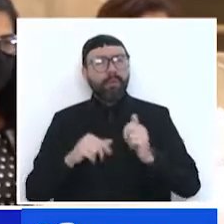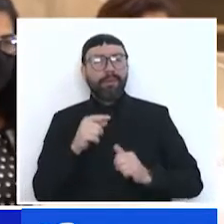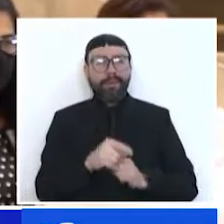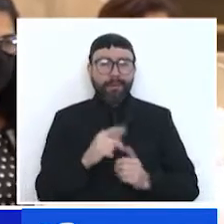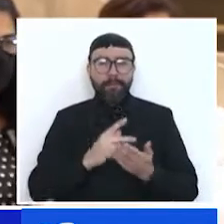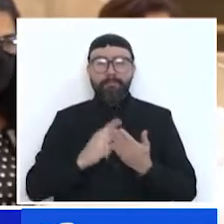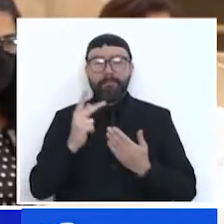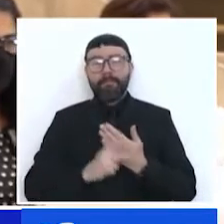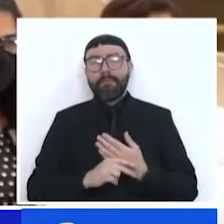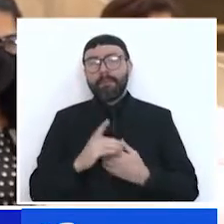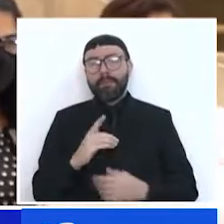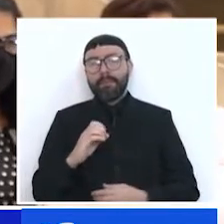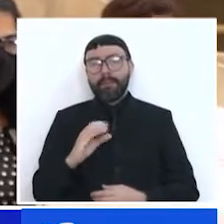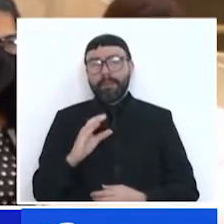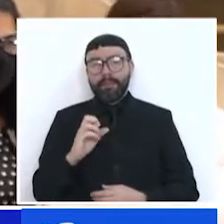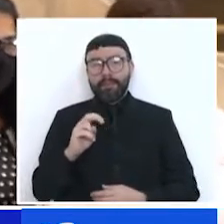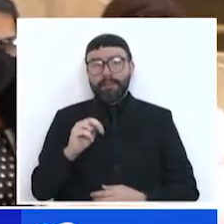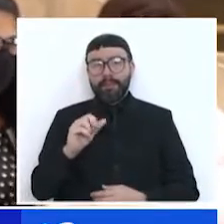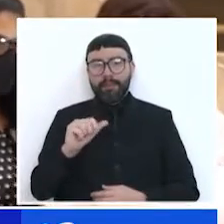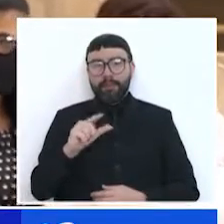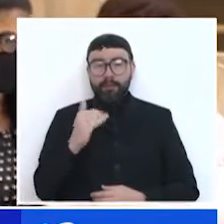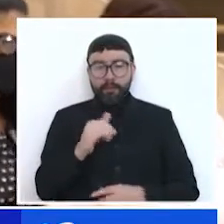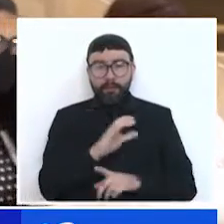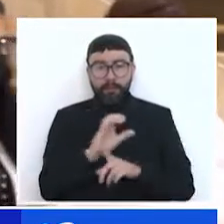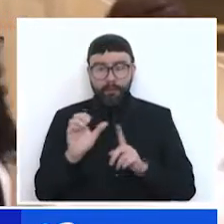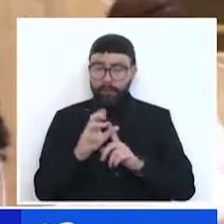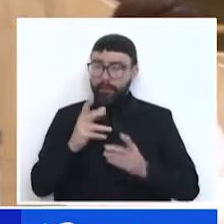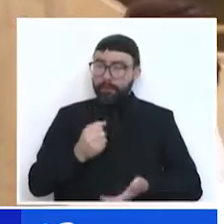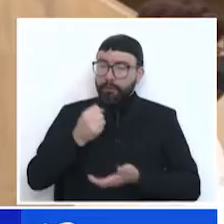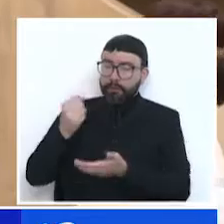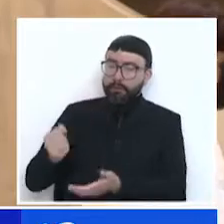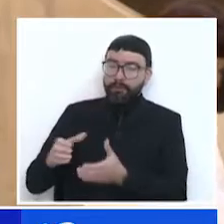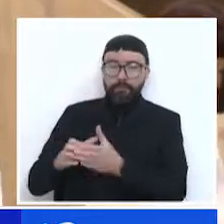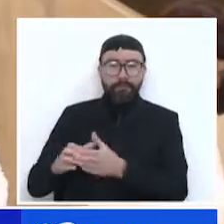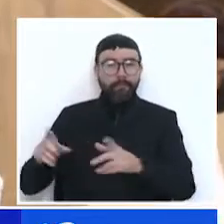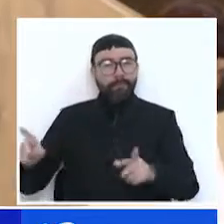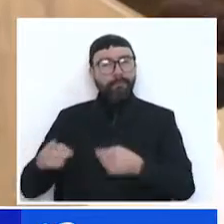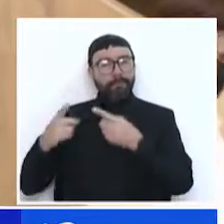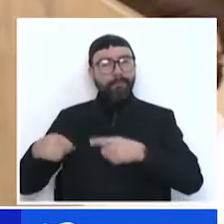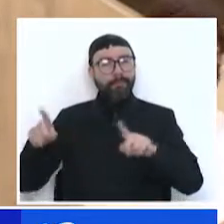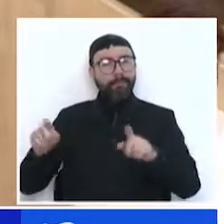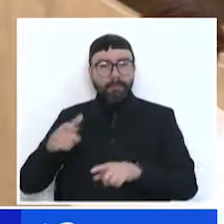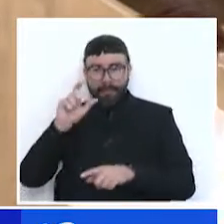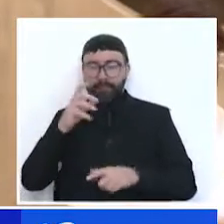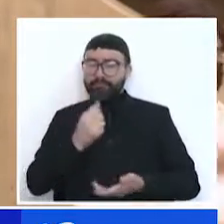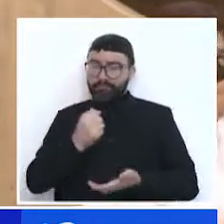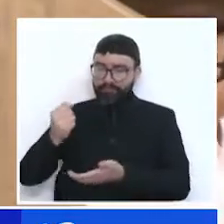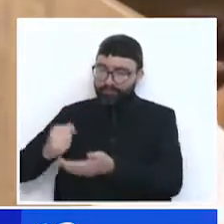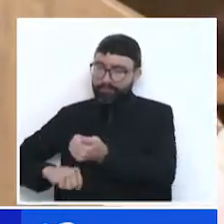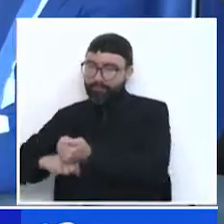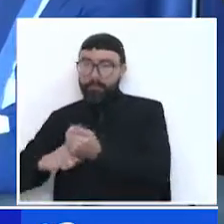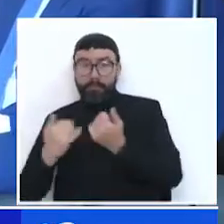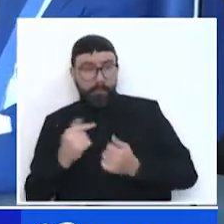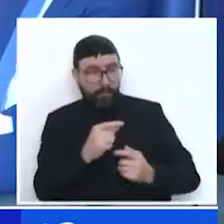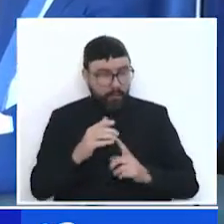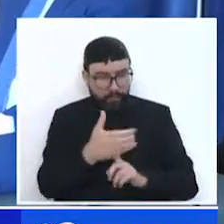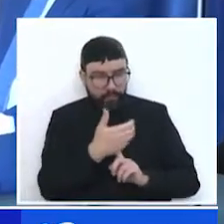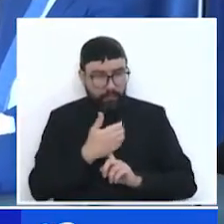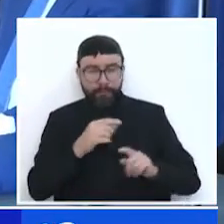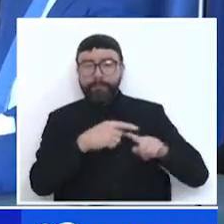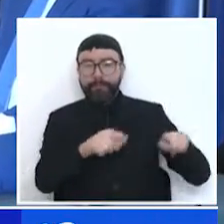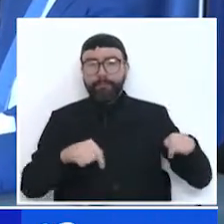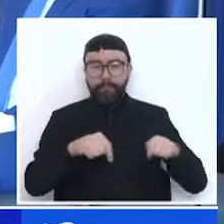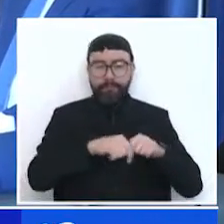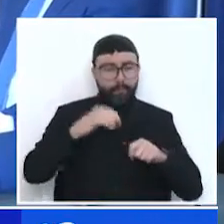Cultura, financiamos la Orquesta Sinfónica de Caldas y ahora tenemos al cuidado de la universidad la Sala de Autores Caldenses. Desde